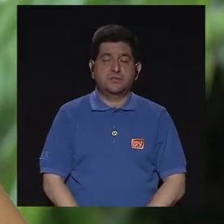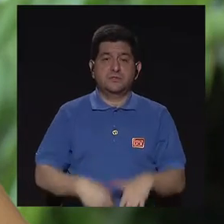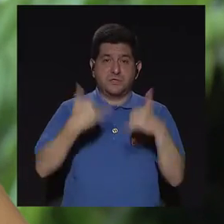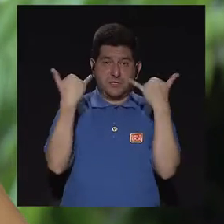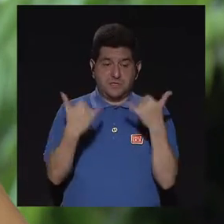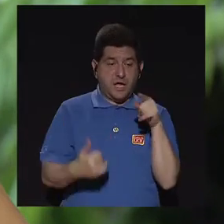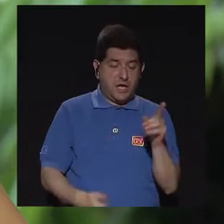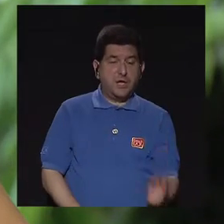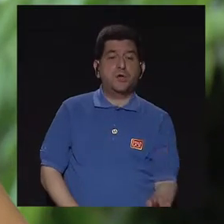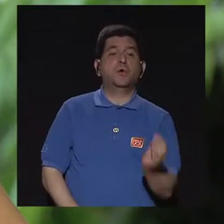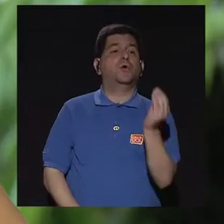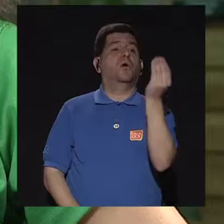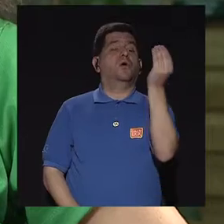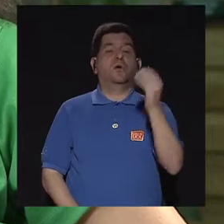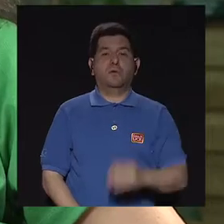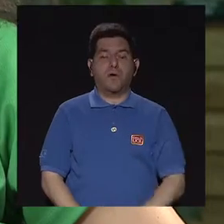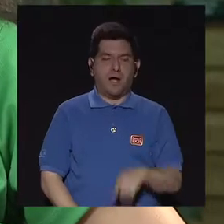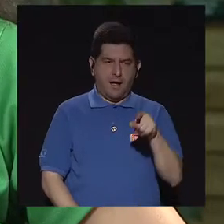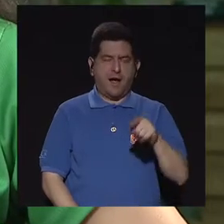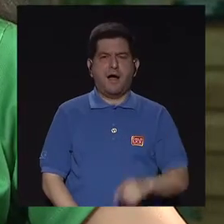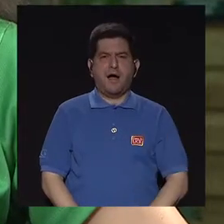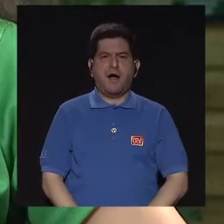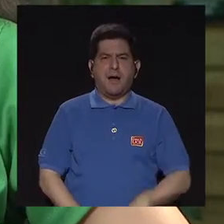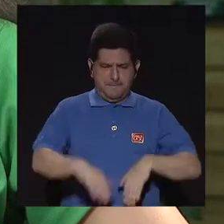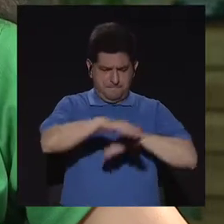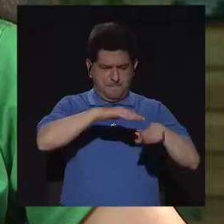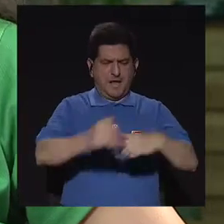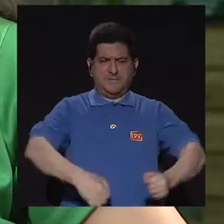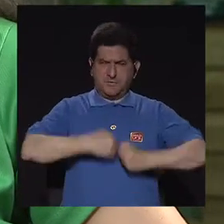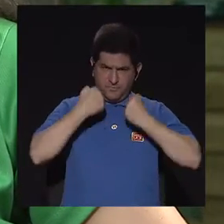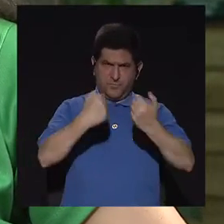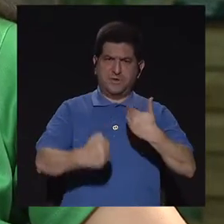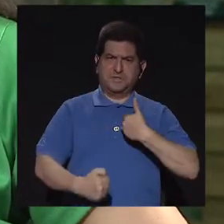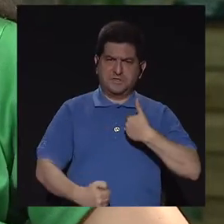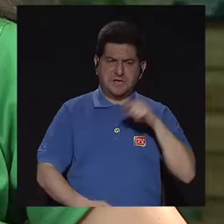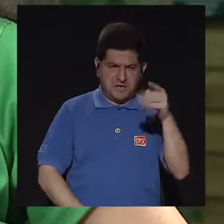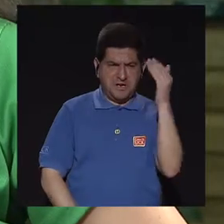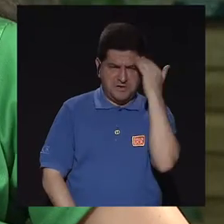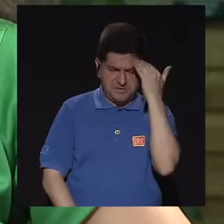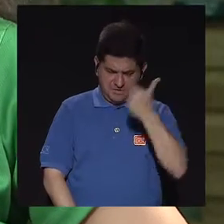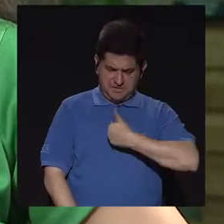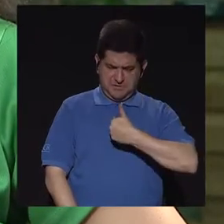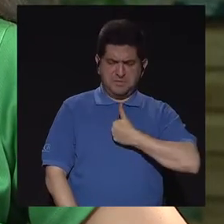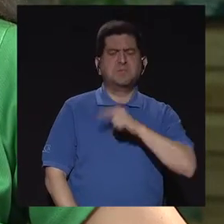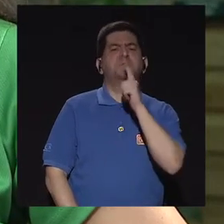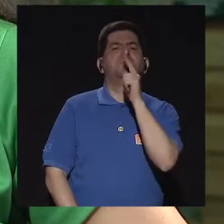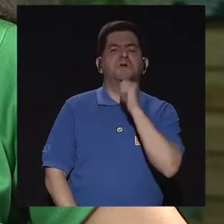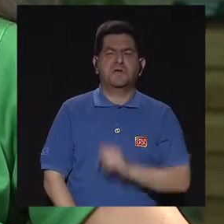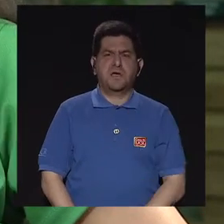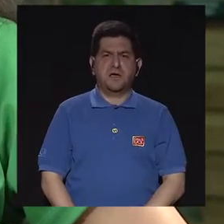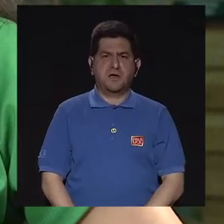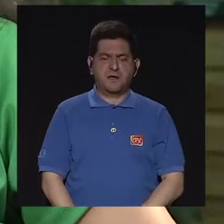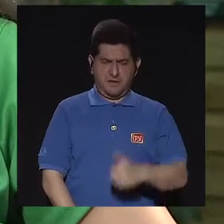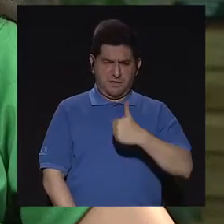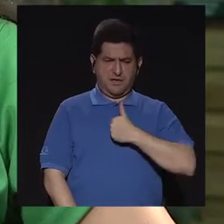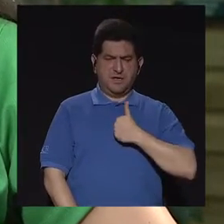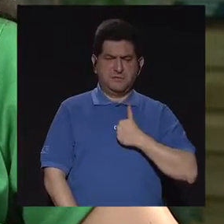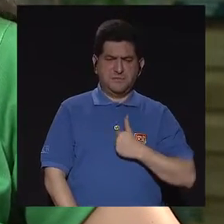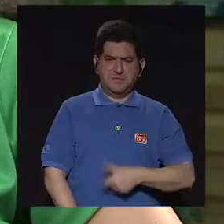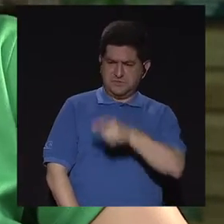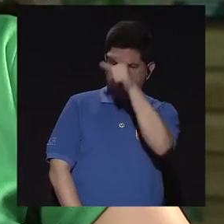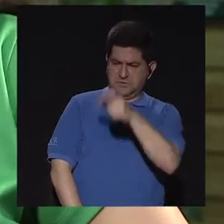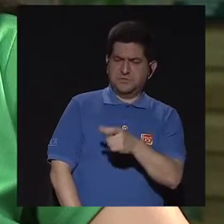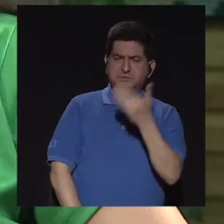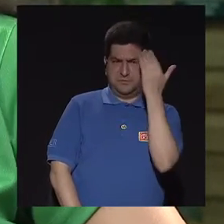para que cuando lleguen a su adolescencia lleguen con una base bastante sólida y ellos ya sepan quiénes son y se reconozcan a sí